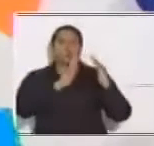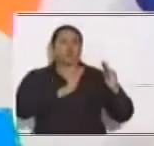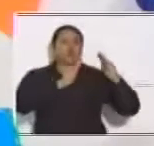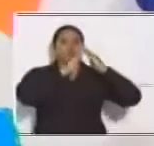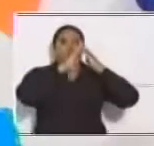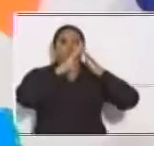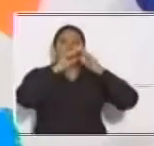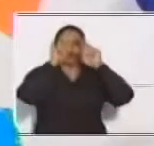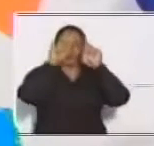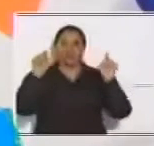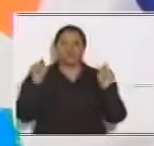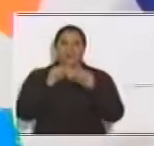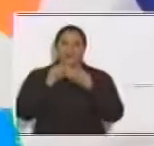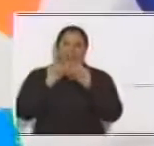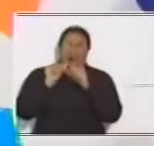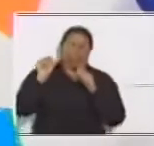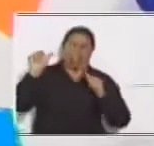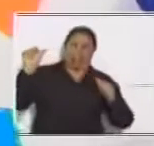¿verdad?